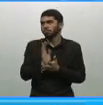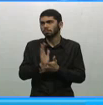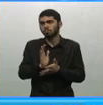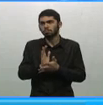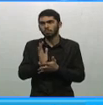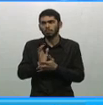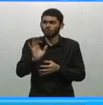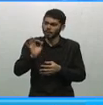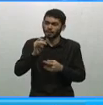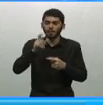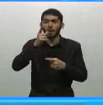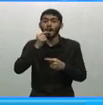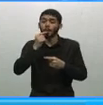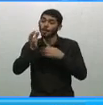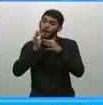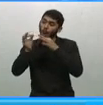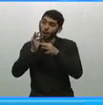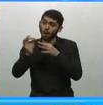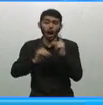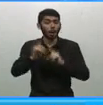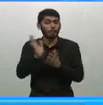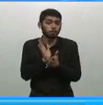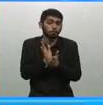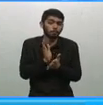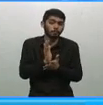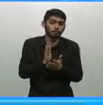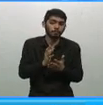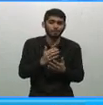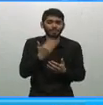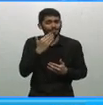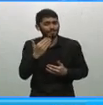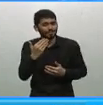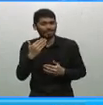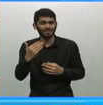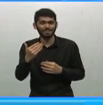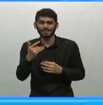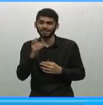con con los árbitros principalmente que algunos son buena onda y te hacen bajar un